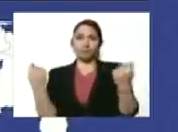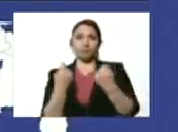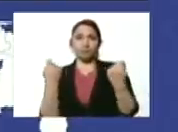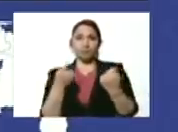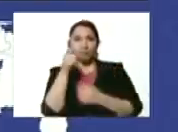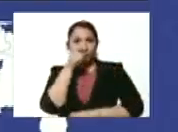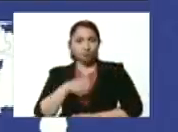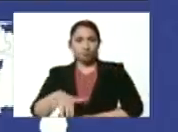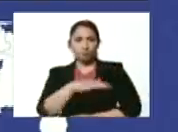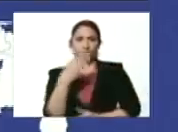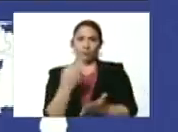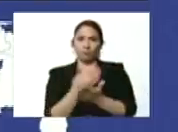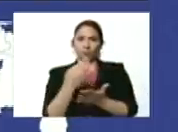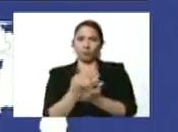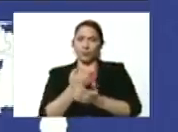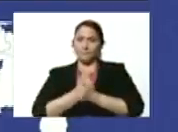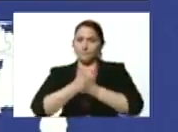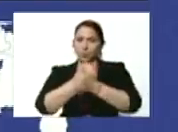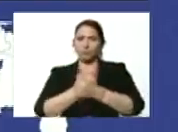siempre, con amor,